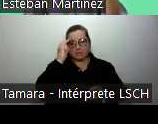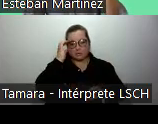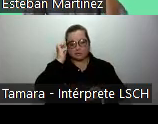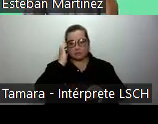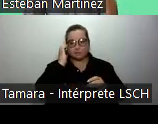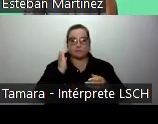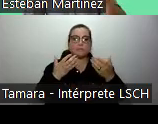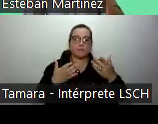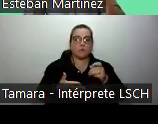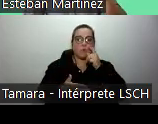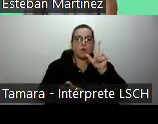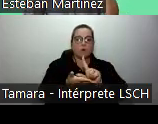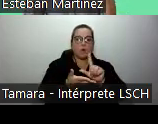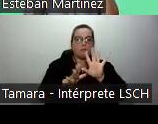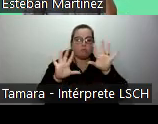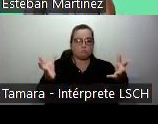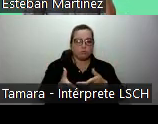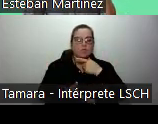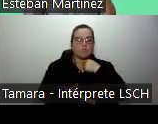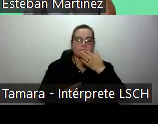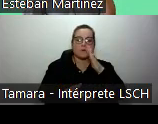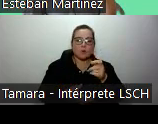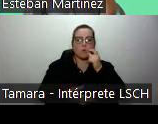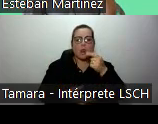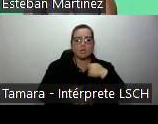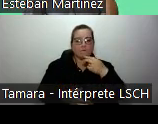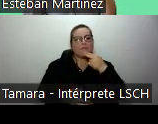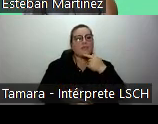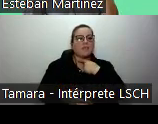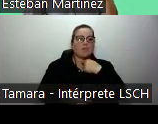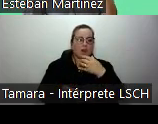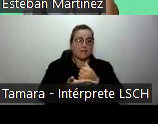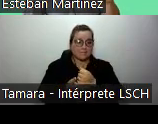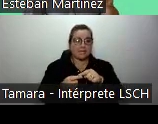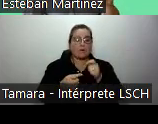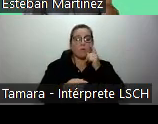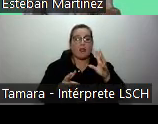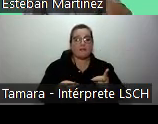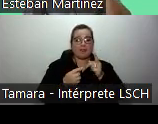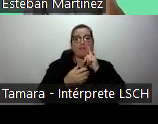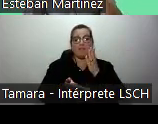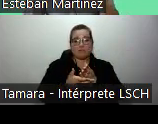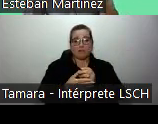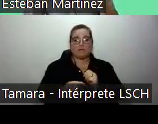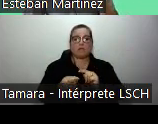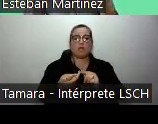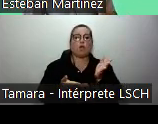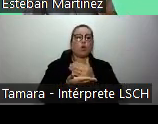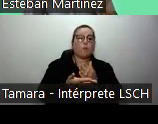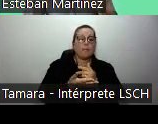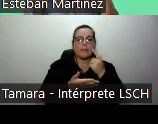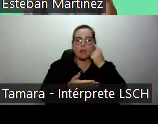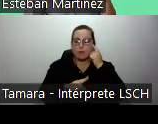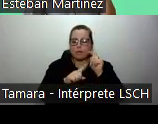qué lugar del mundo quieres mejorar cuál es tu estilo de vida que quieres tener eh Qué habilidades tienes que desarrollar para lograrlo Cómo plantear tus objetivos